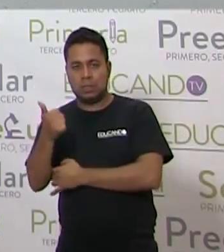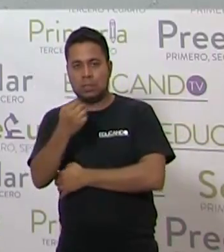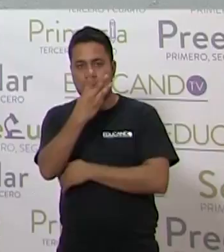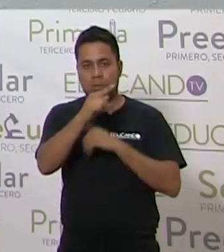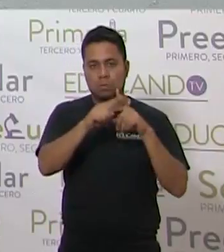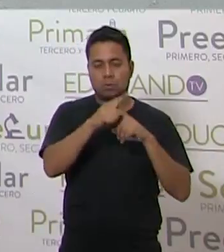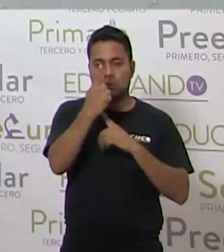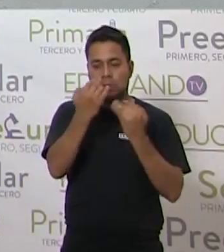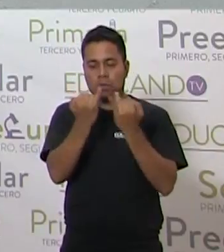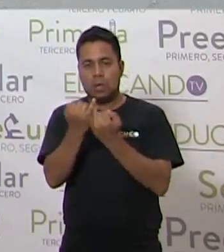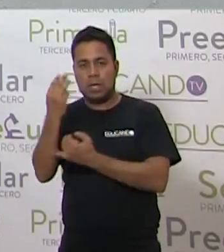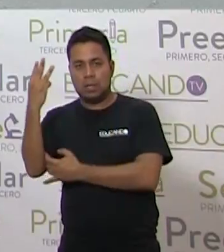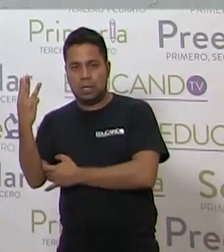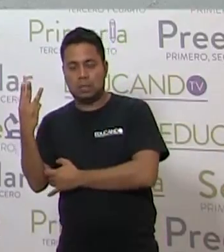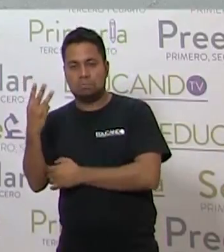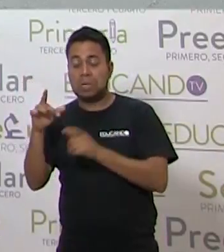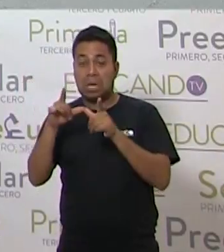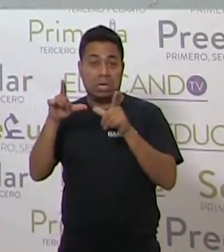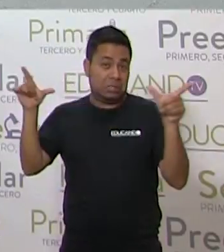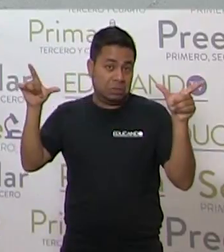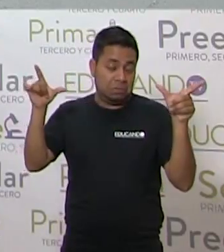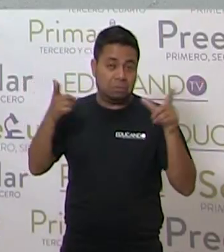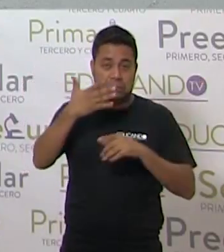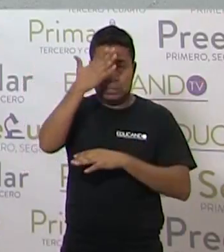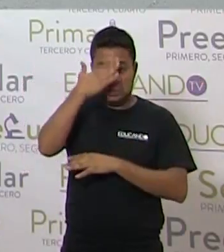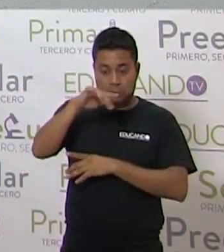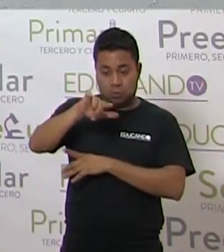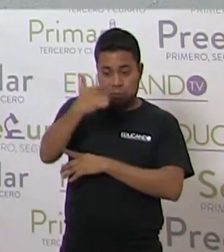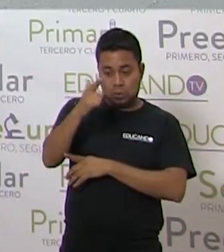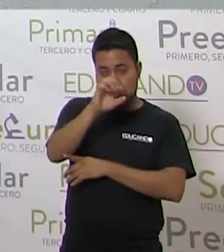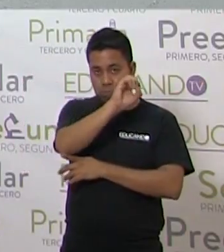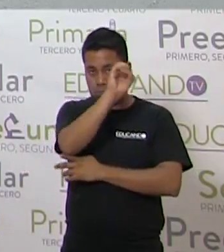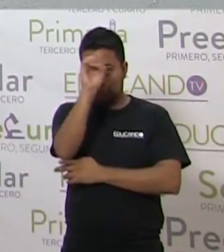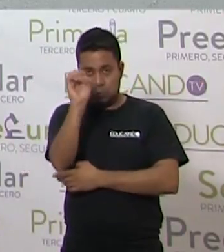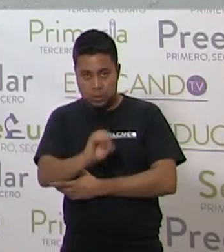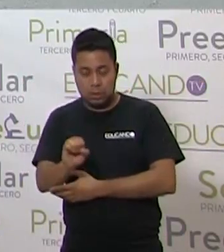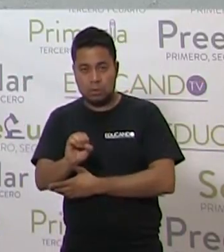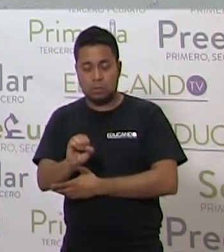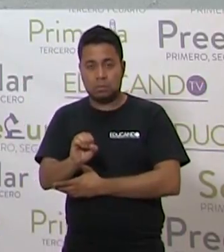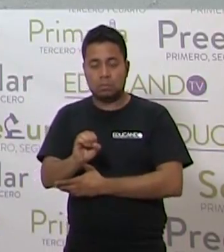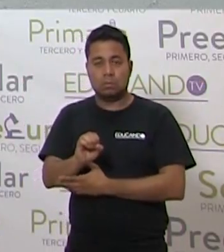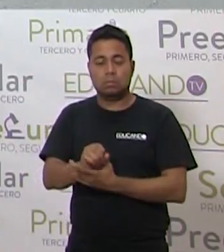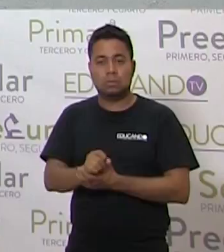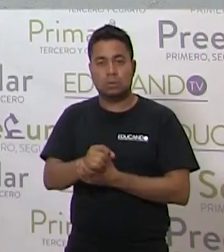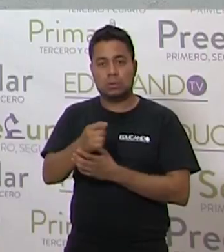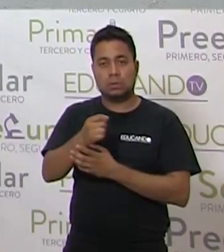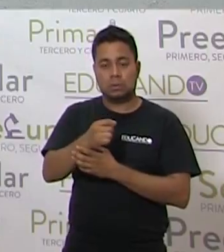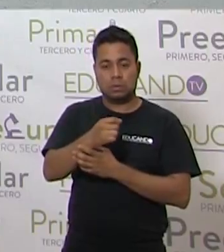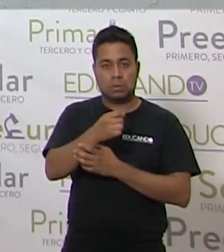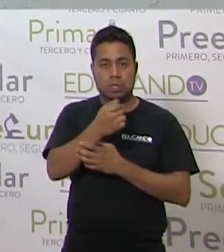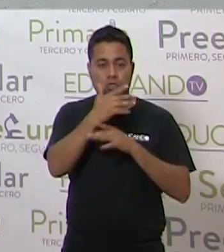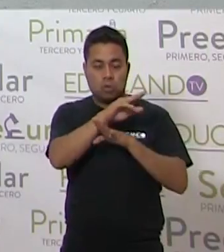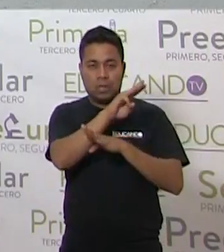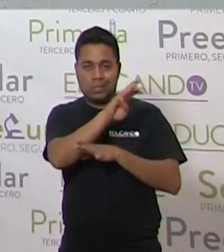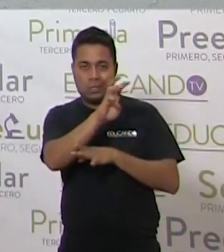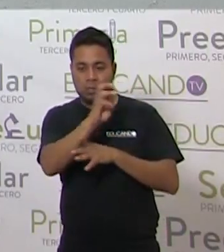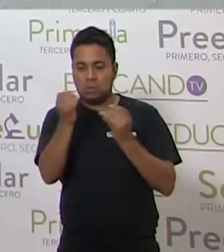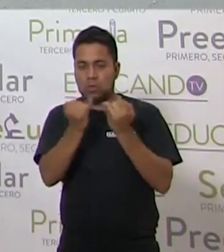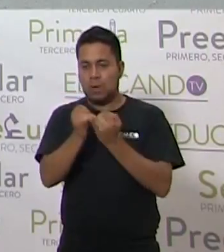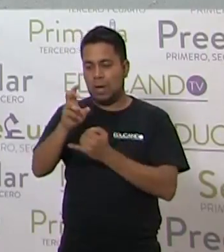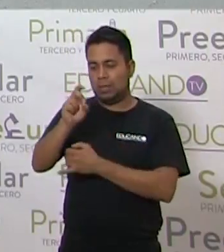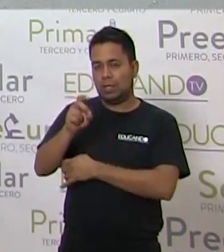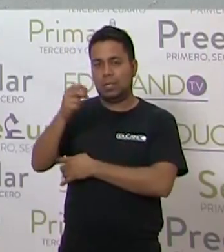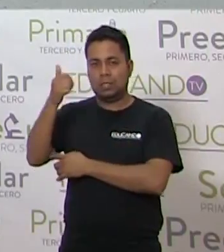* 1 3 listo sabemos que 12 por de 300 Son